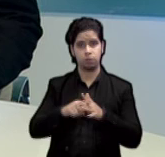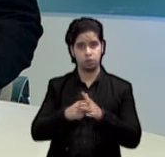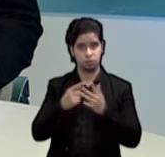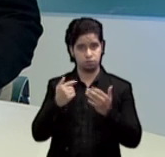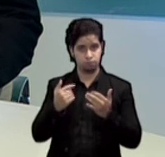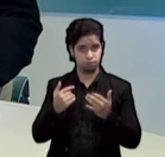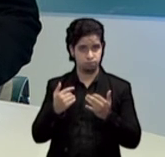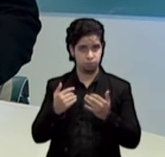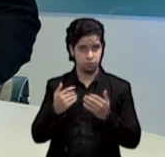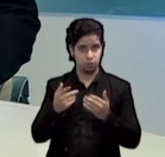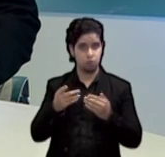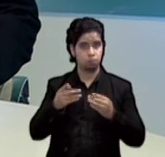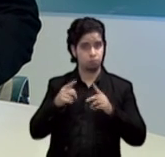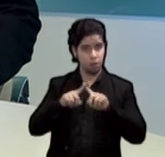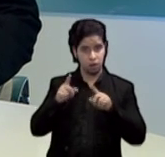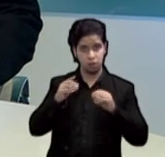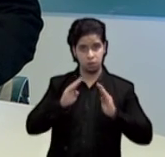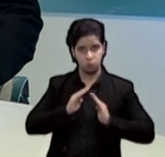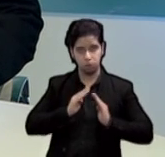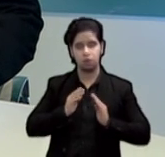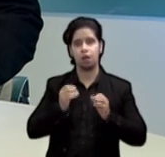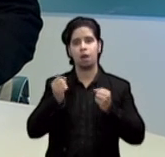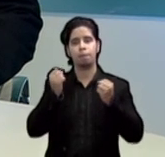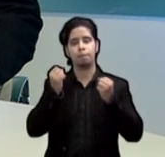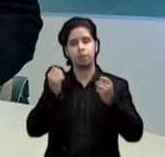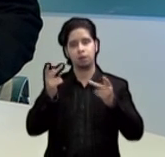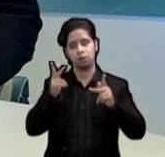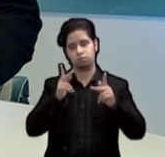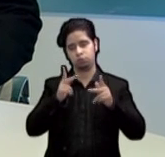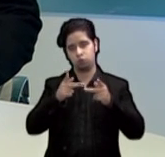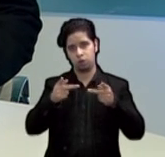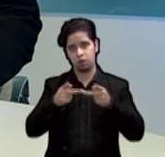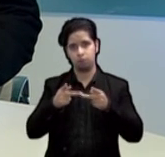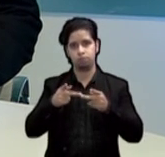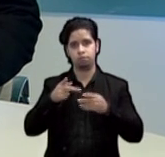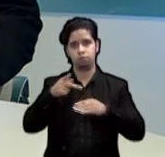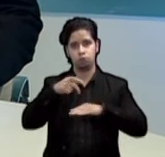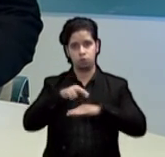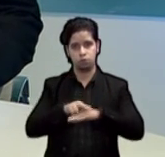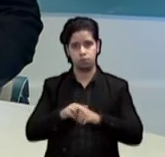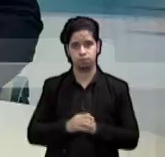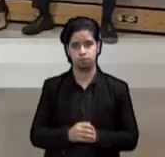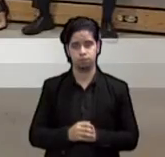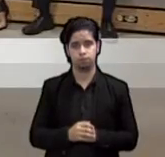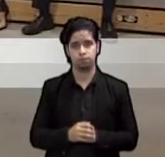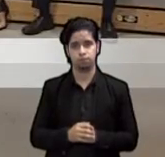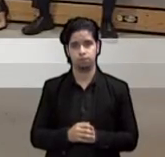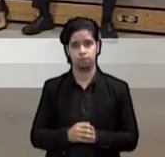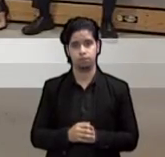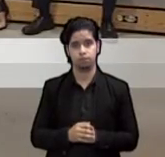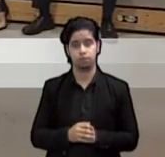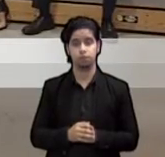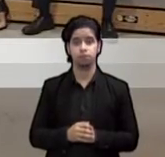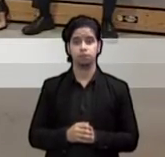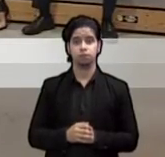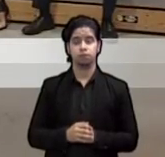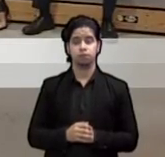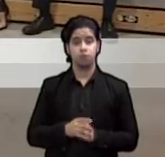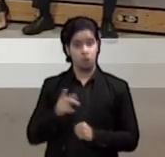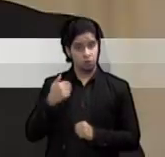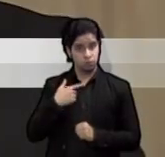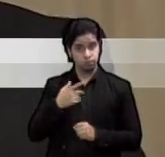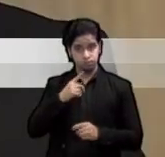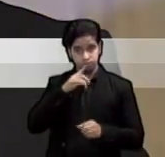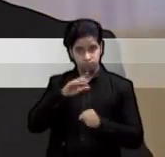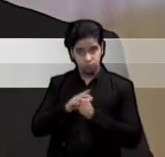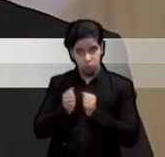propósito de llevar el deporte a miles de hogares del país. Fran Camacho amplía en el siguiente reportaje. En un compromiso con el deporte, el